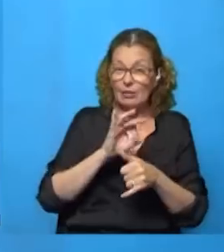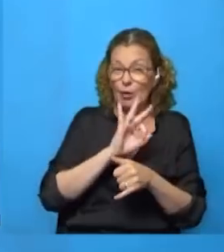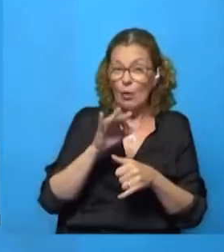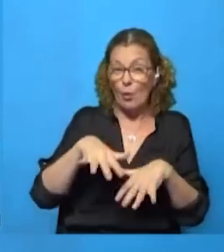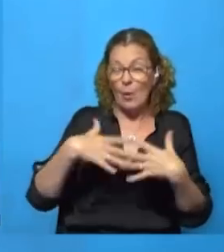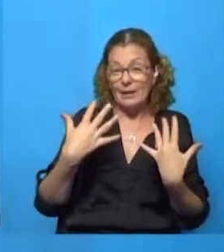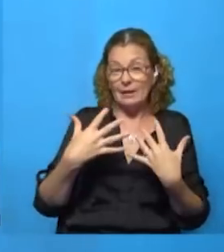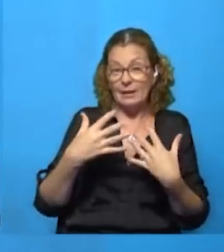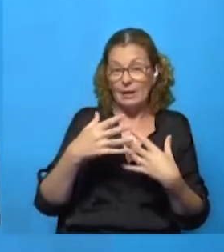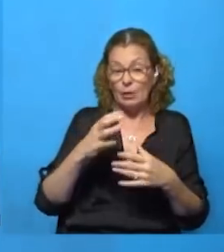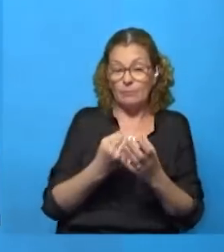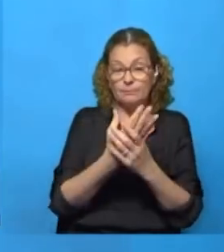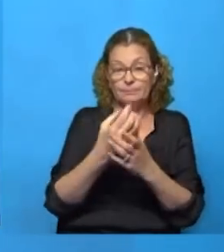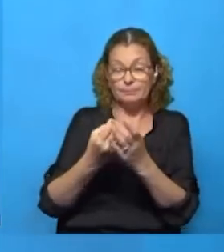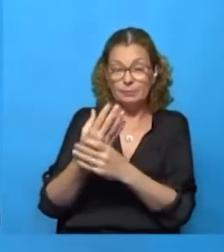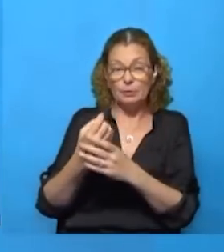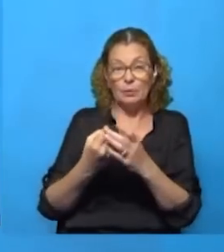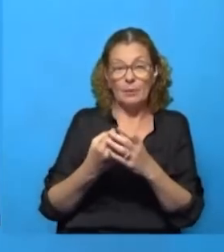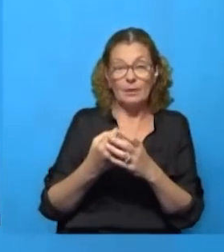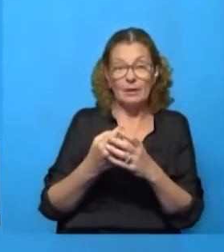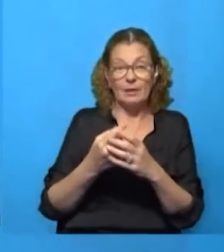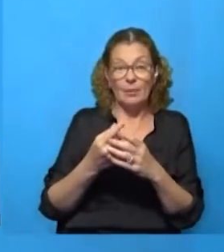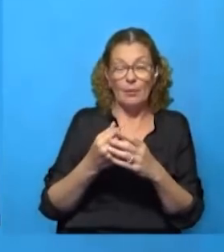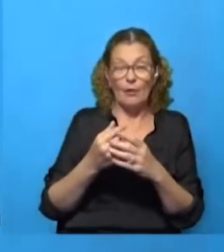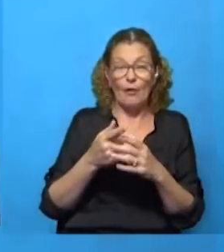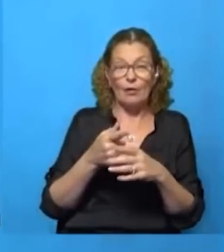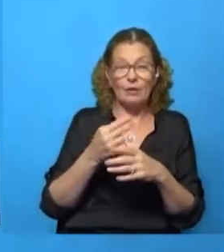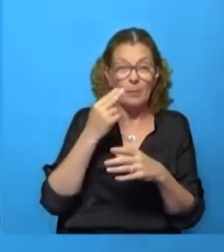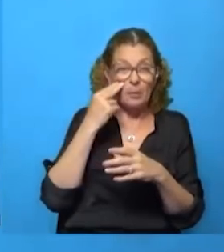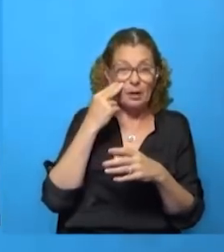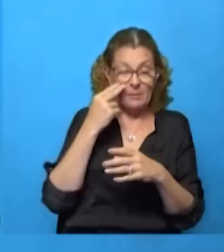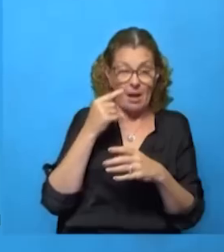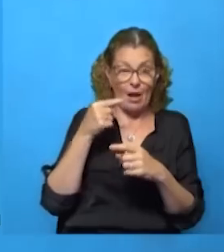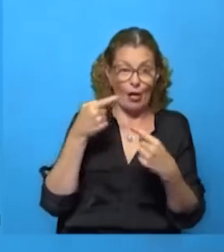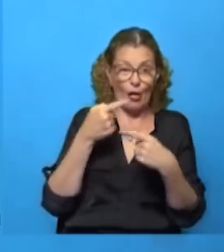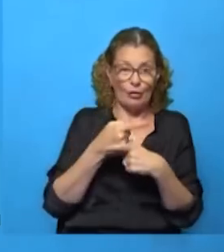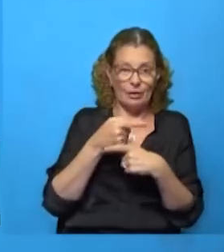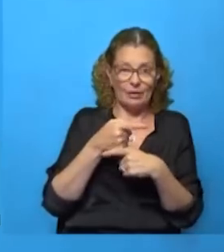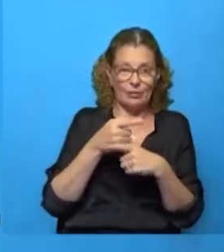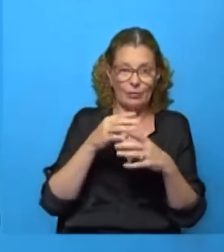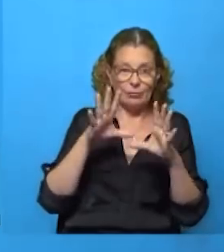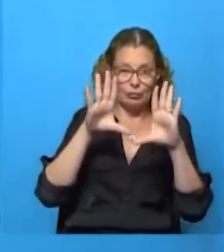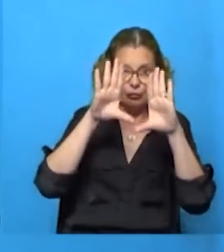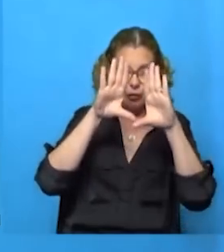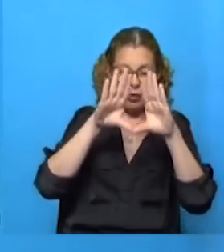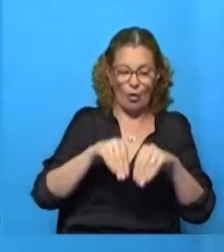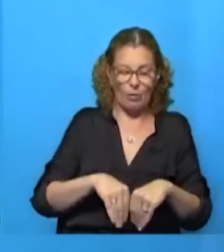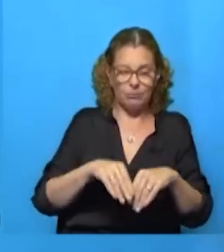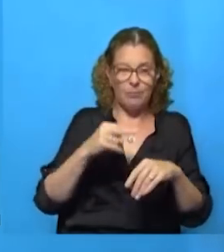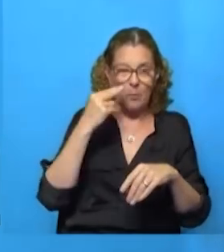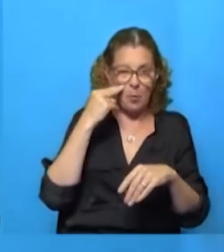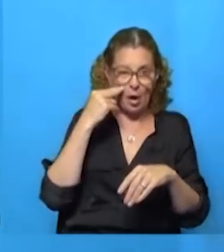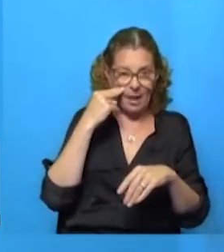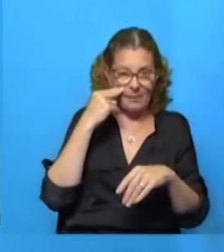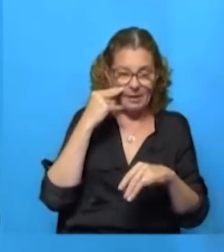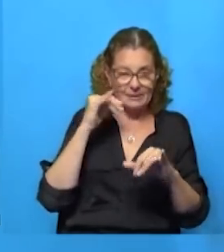los de cualquiera de los elementos que surjan es desbaratado por el oficialismo y con eso cae todo el conjunto de